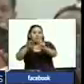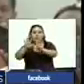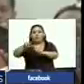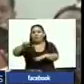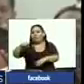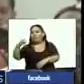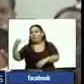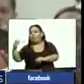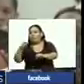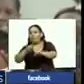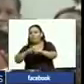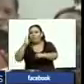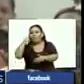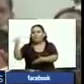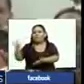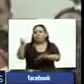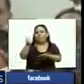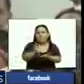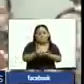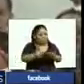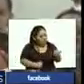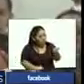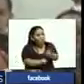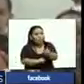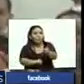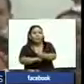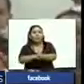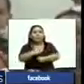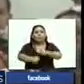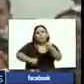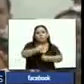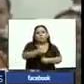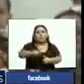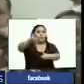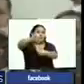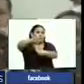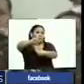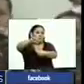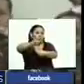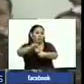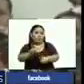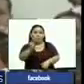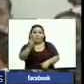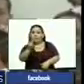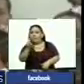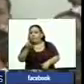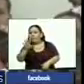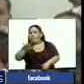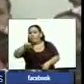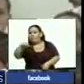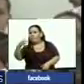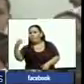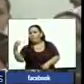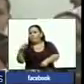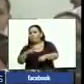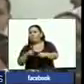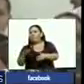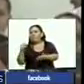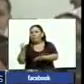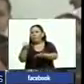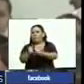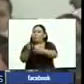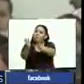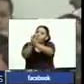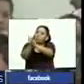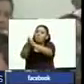enviados para el fortalecimiento hacia los Juegos Centroamericanos y 215 mil dólares que fueron de una